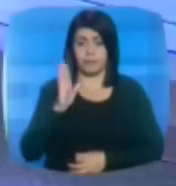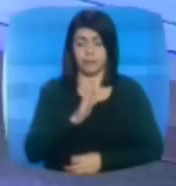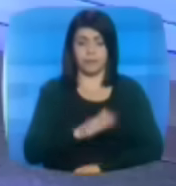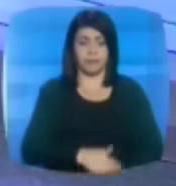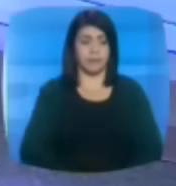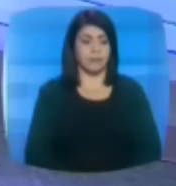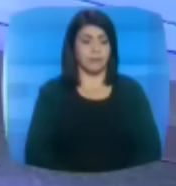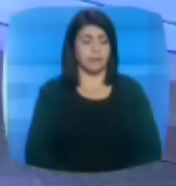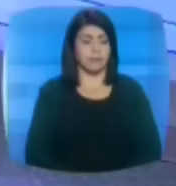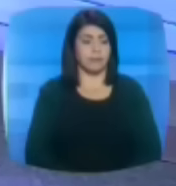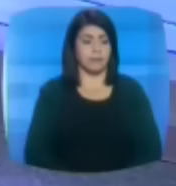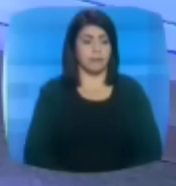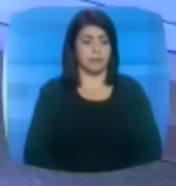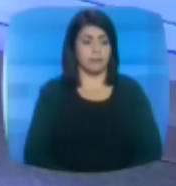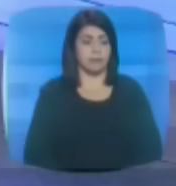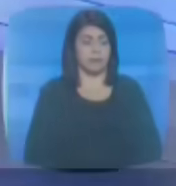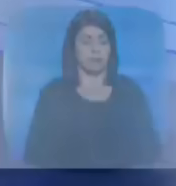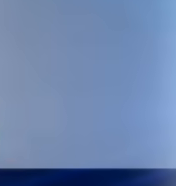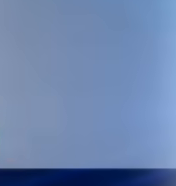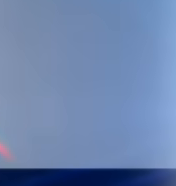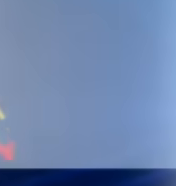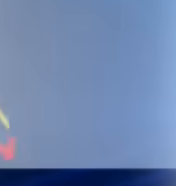ustedes.